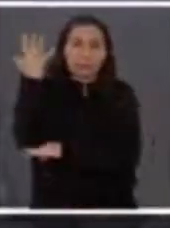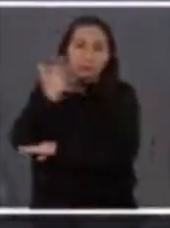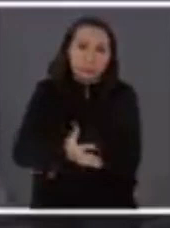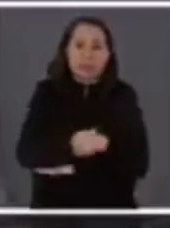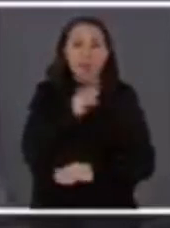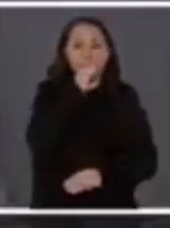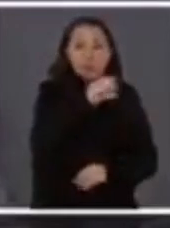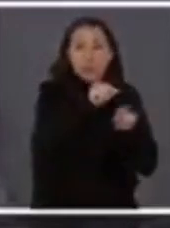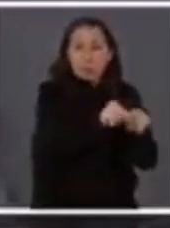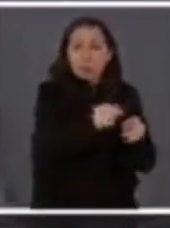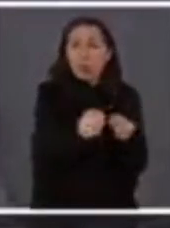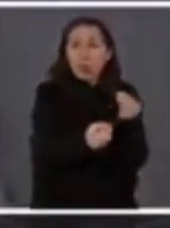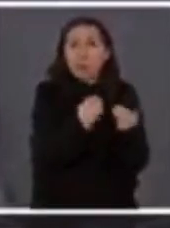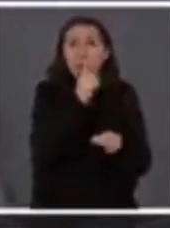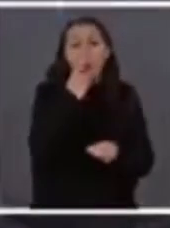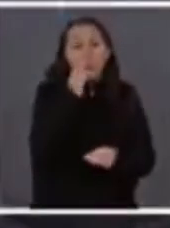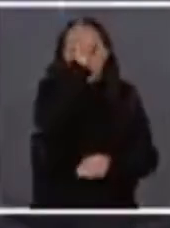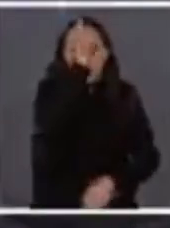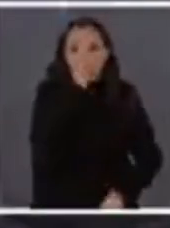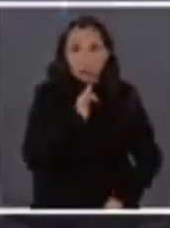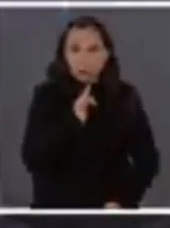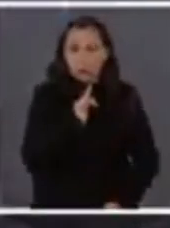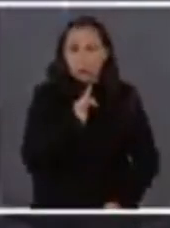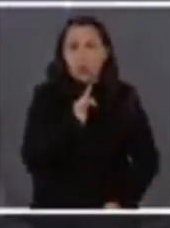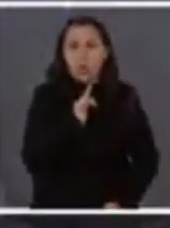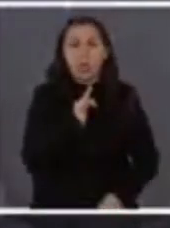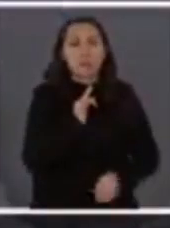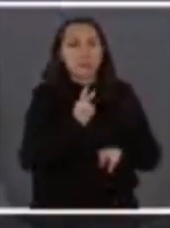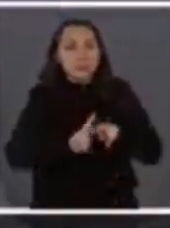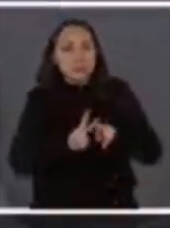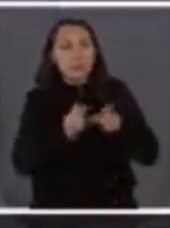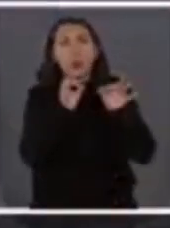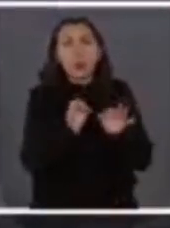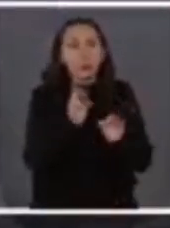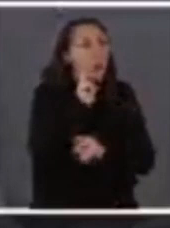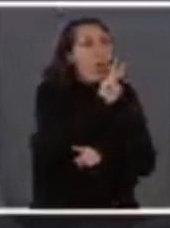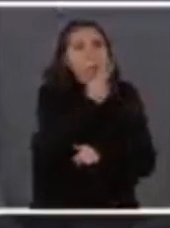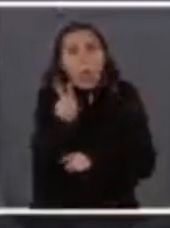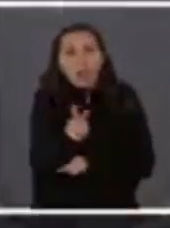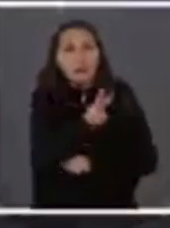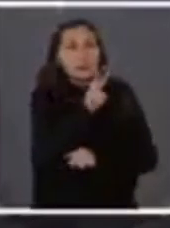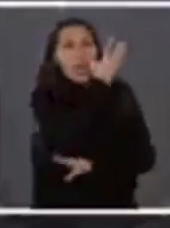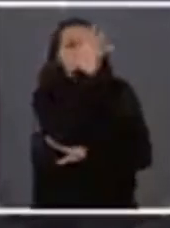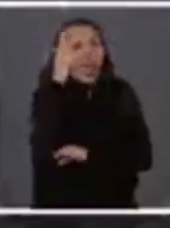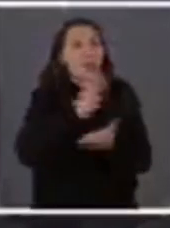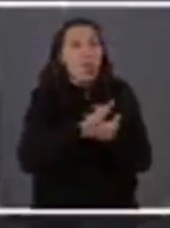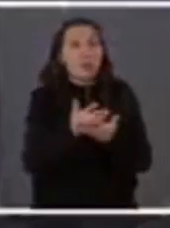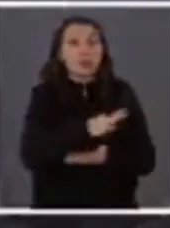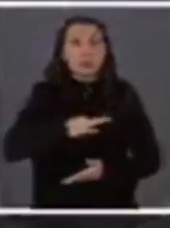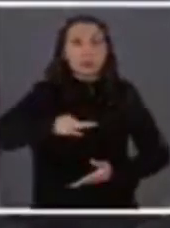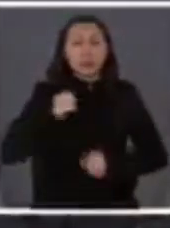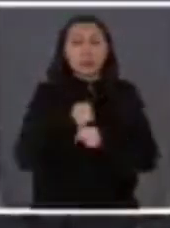caso de Concepción, además, era un funcionario que estaba realizando justamente revisión de la situación de los árboles y, por lo tanto, el Ministerio